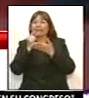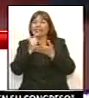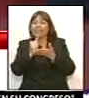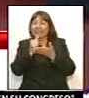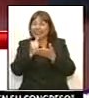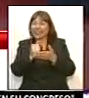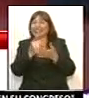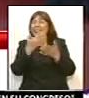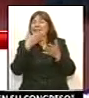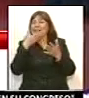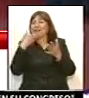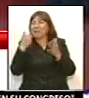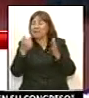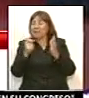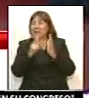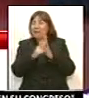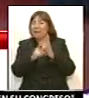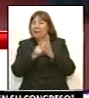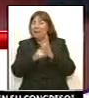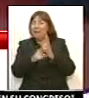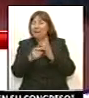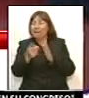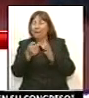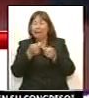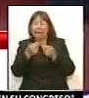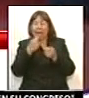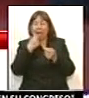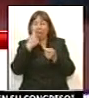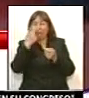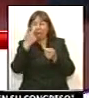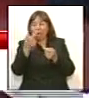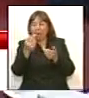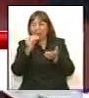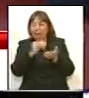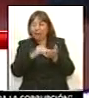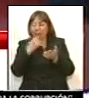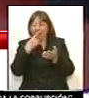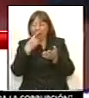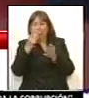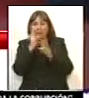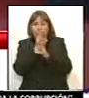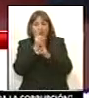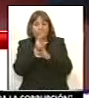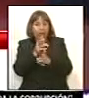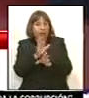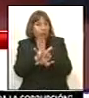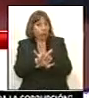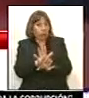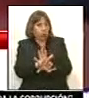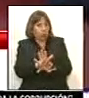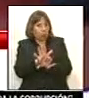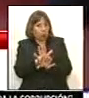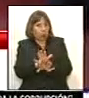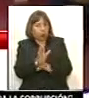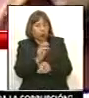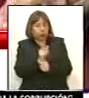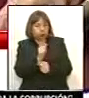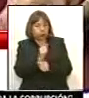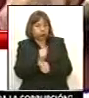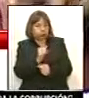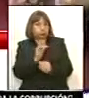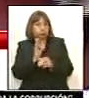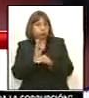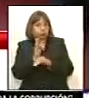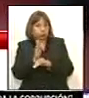reglas. El tema de trata, y se ha mencionado varias veces acá, es un tema delicado que tenemos en nuestro país. Están en nuestras